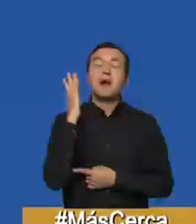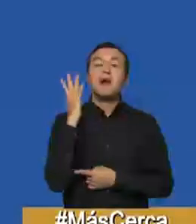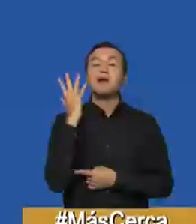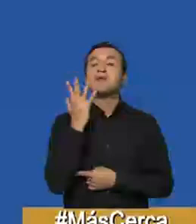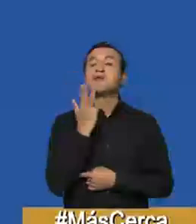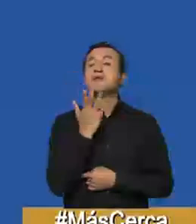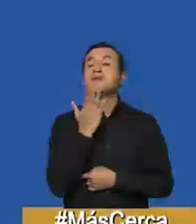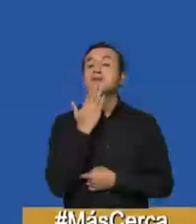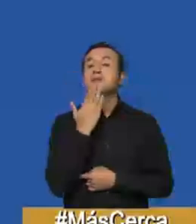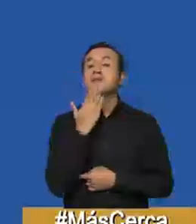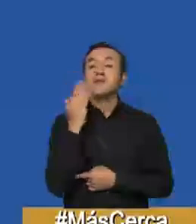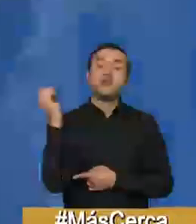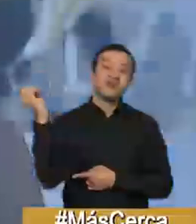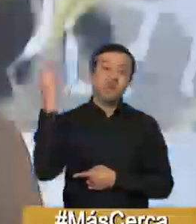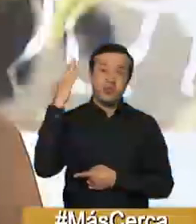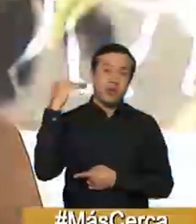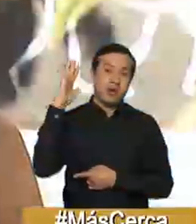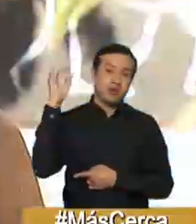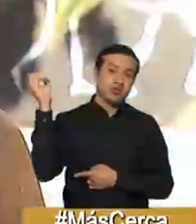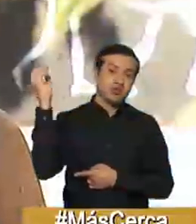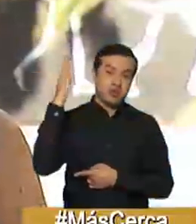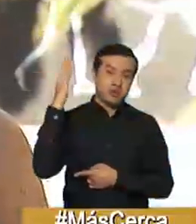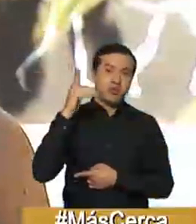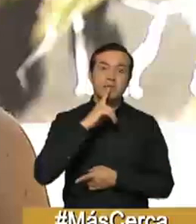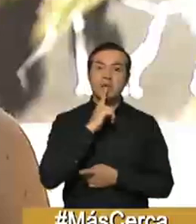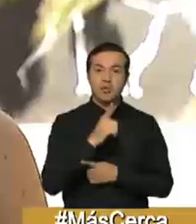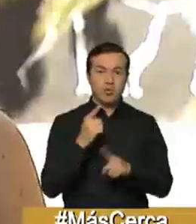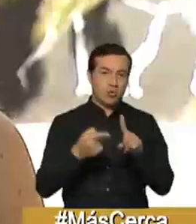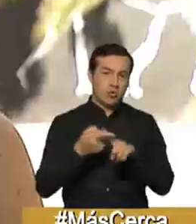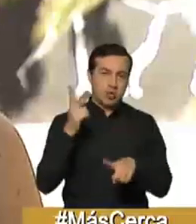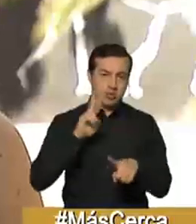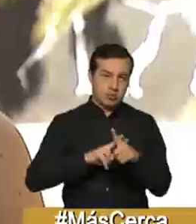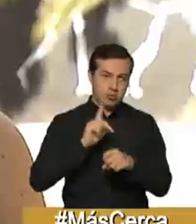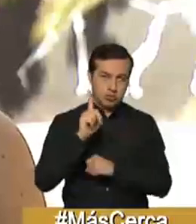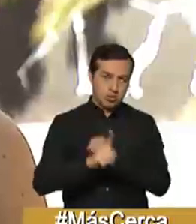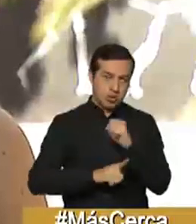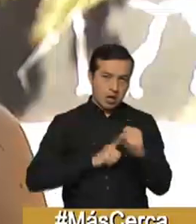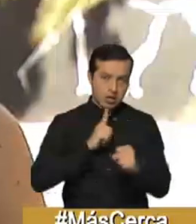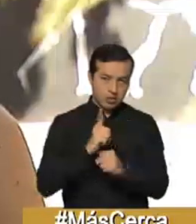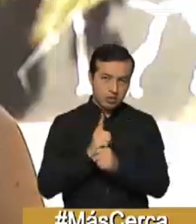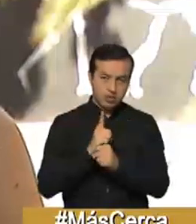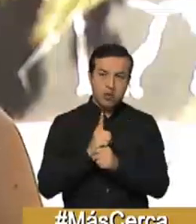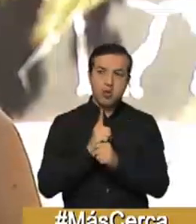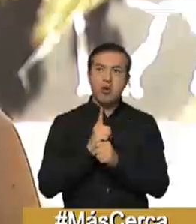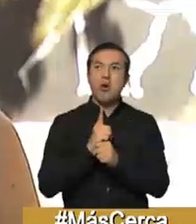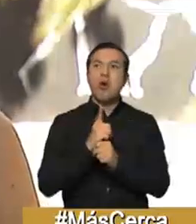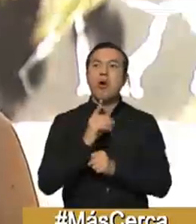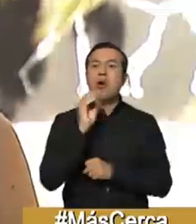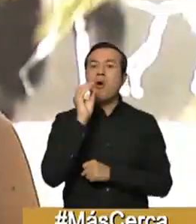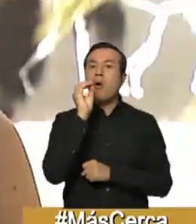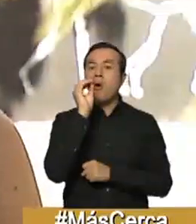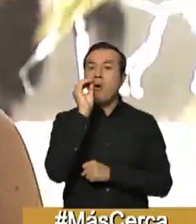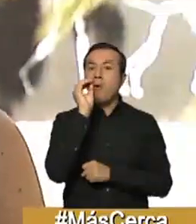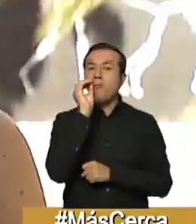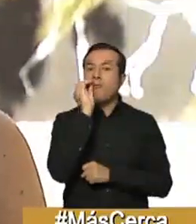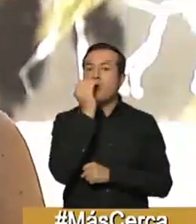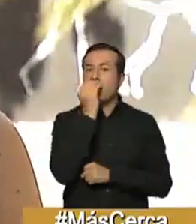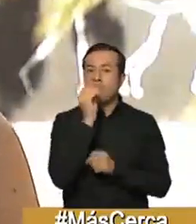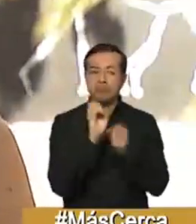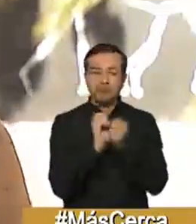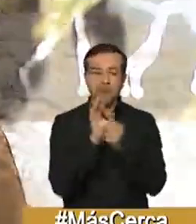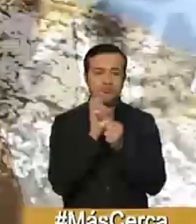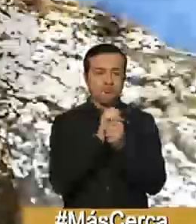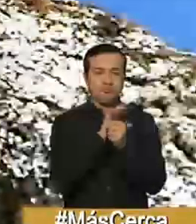Sí, el arupo florece, como tú dices, una vez al año, florece en verano. Es un árbol